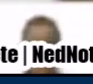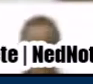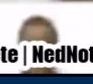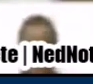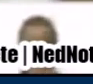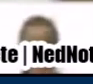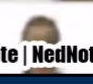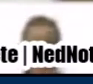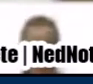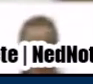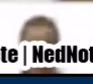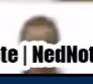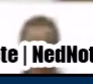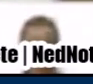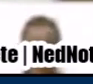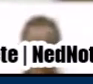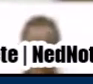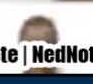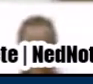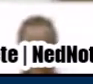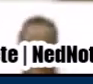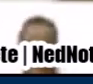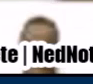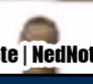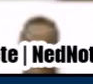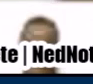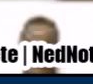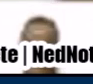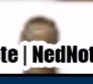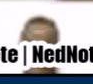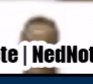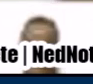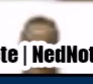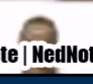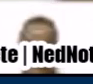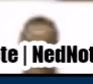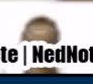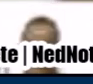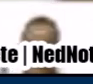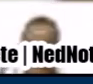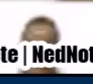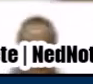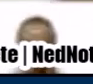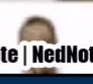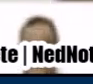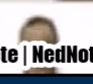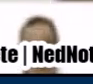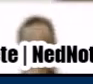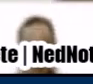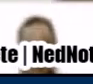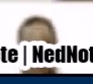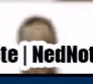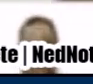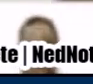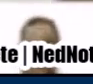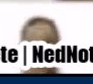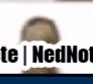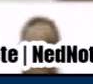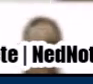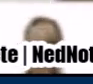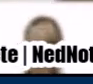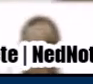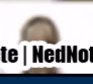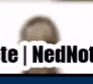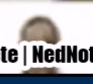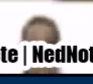nuestras convicciones invencibles y con la posibilidad de ser libre. Presentamos al país entonces así, este